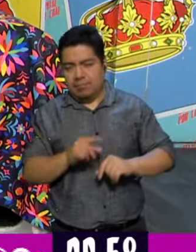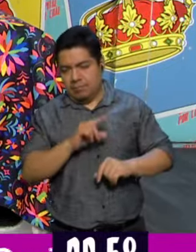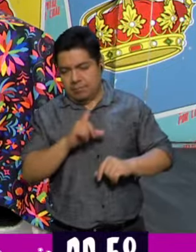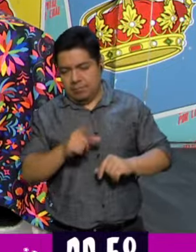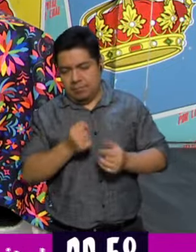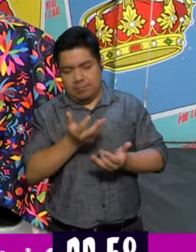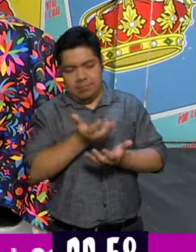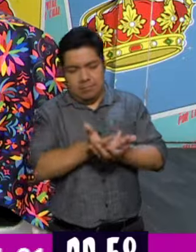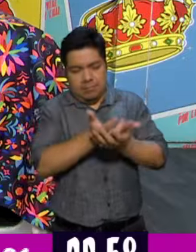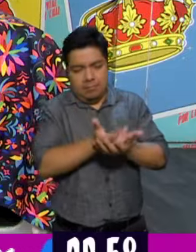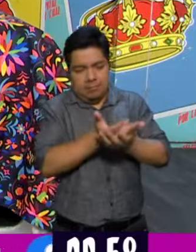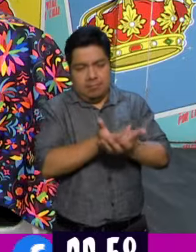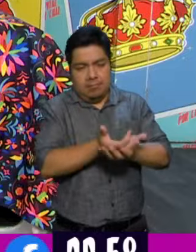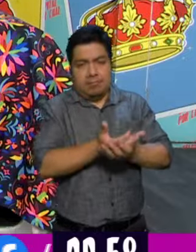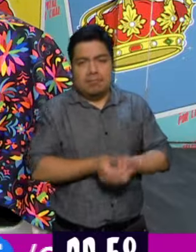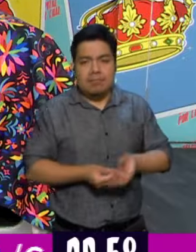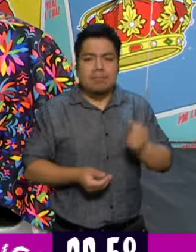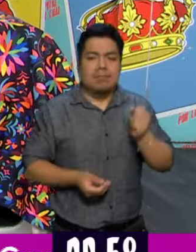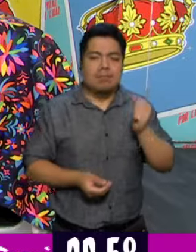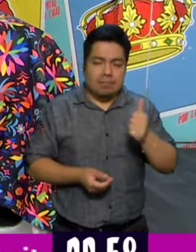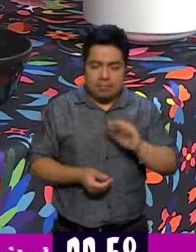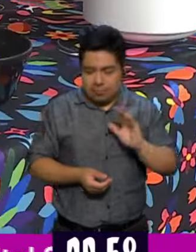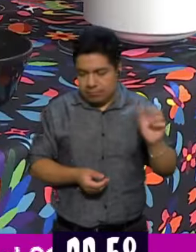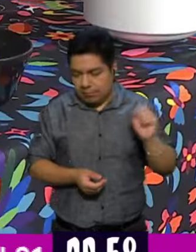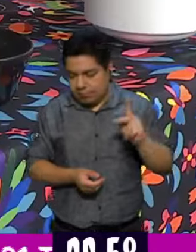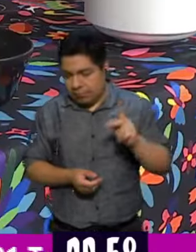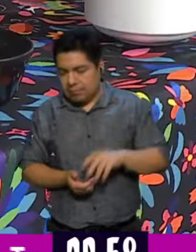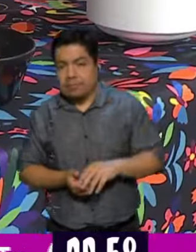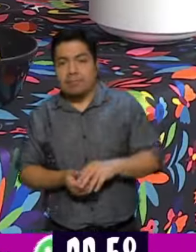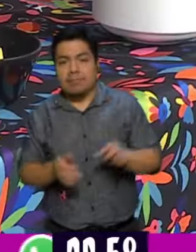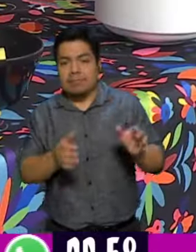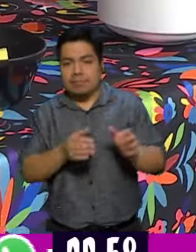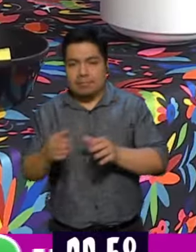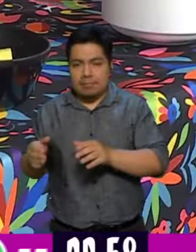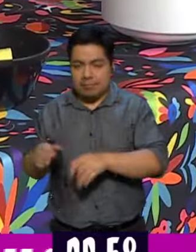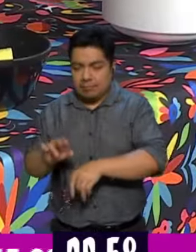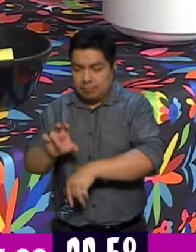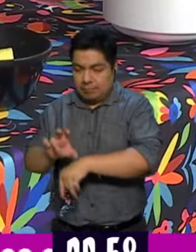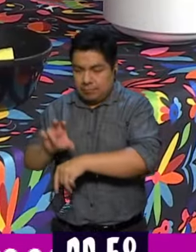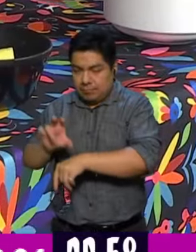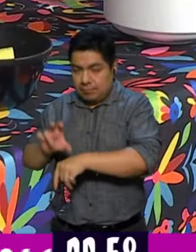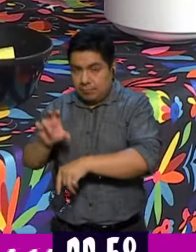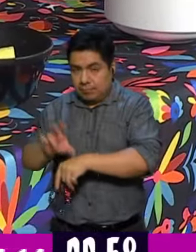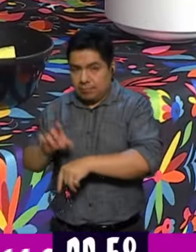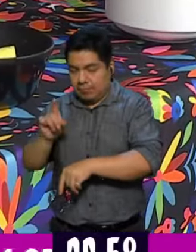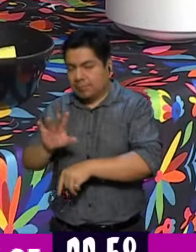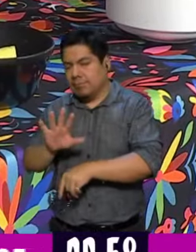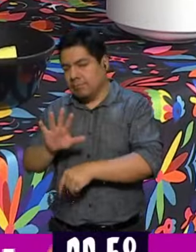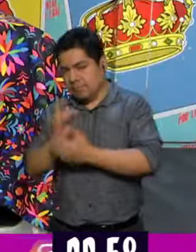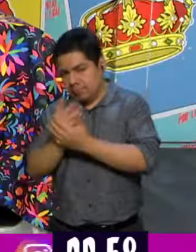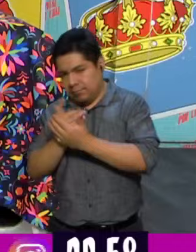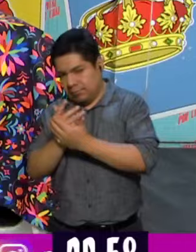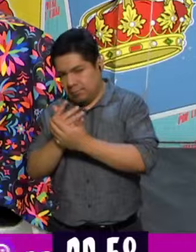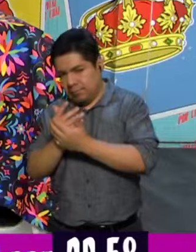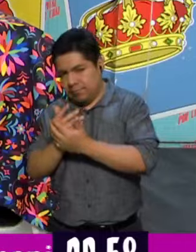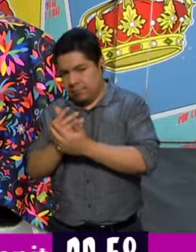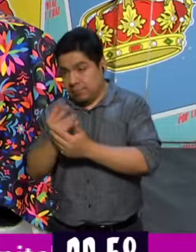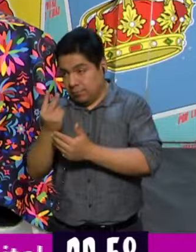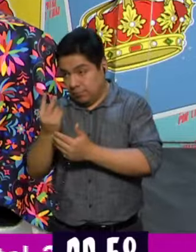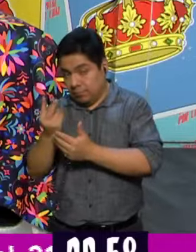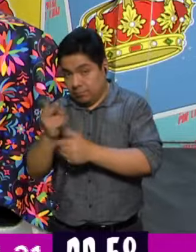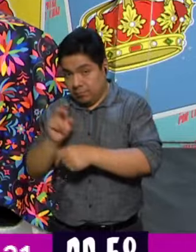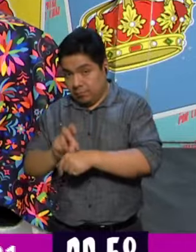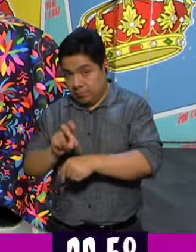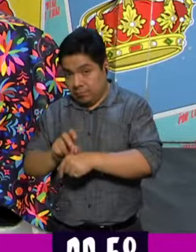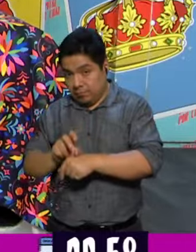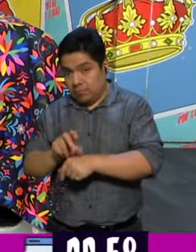colar. Ah. Ahorita lo vamos a colar. Bueno entonces, ponemos nuestros huevos. A ver, perse. Dígame. ¿Clara y yema? Pura